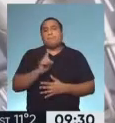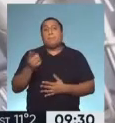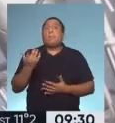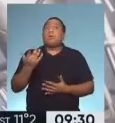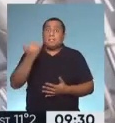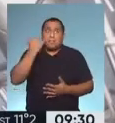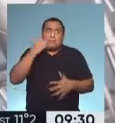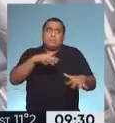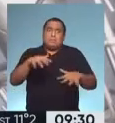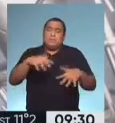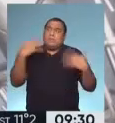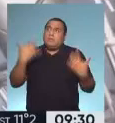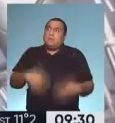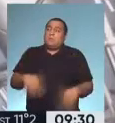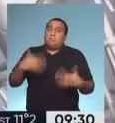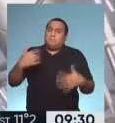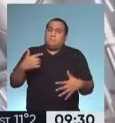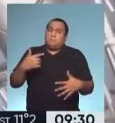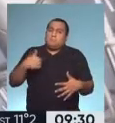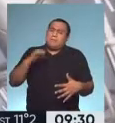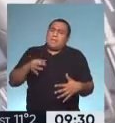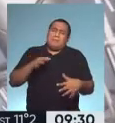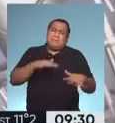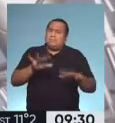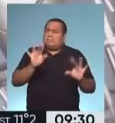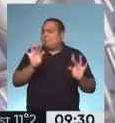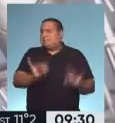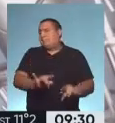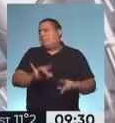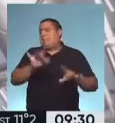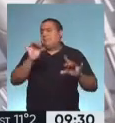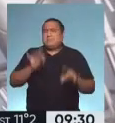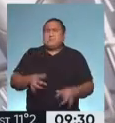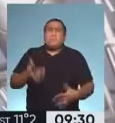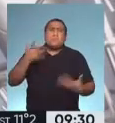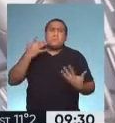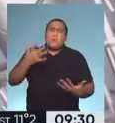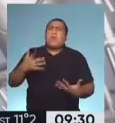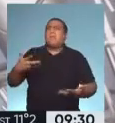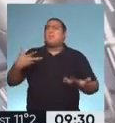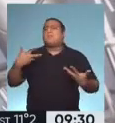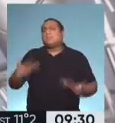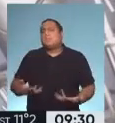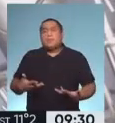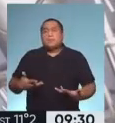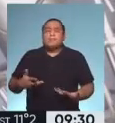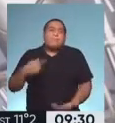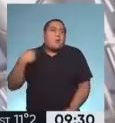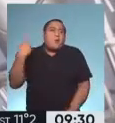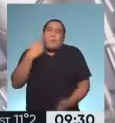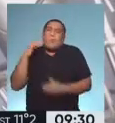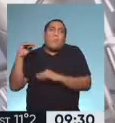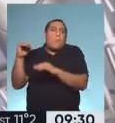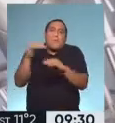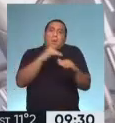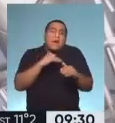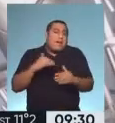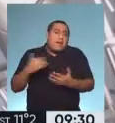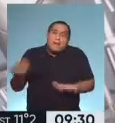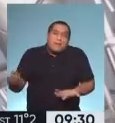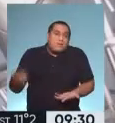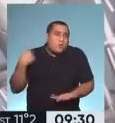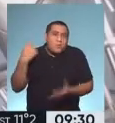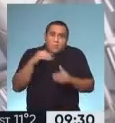de por sí es yo ya sé complicada a este diosa nos cansa bueno a todo no pasa lo mismo sentir acompañada o